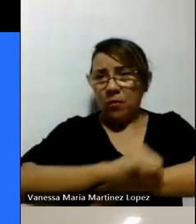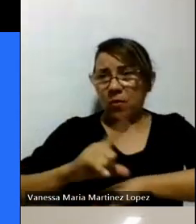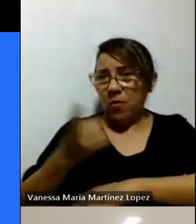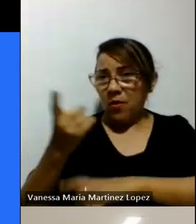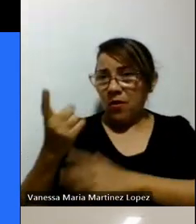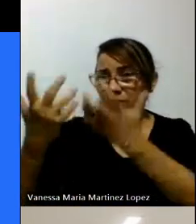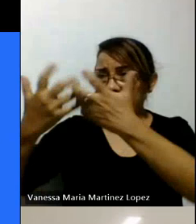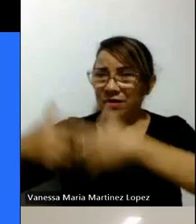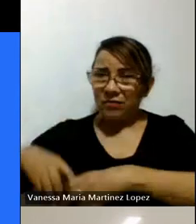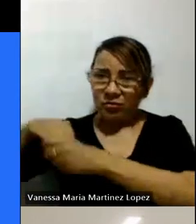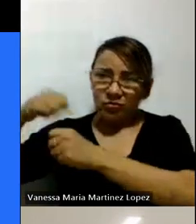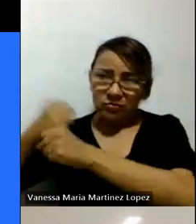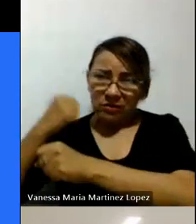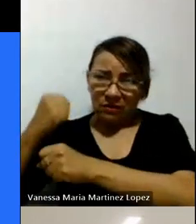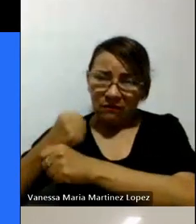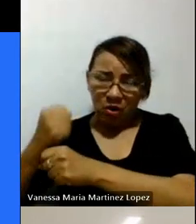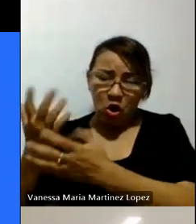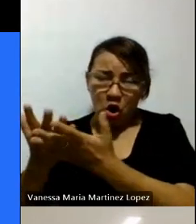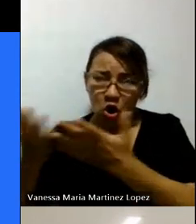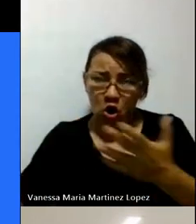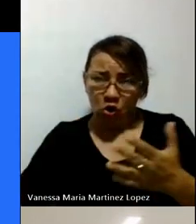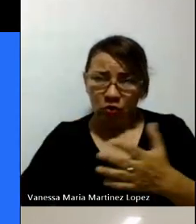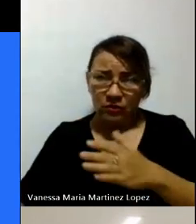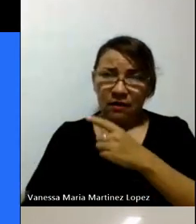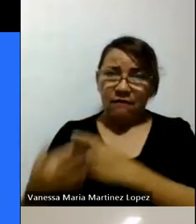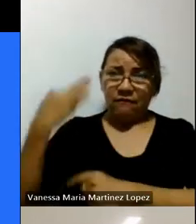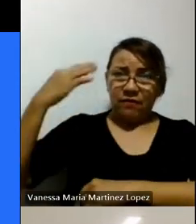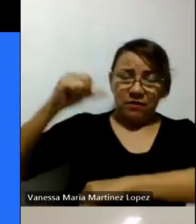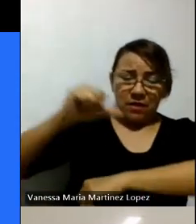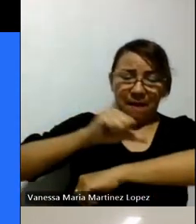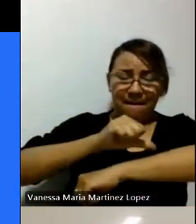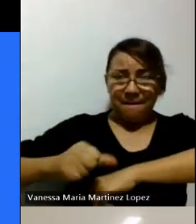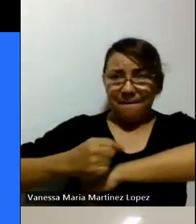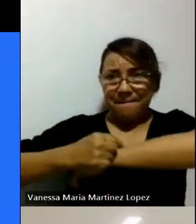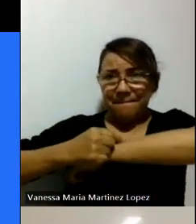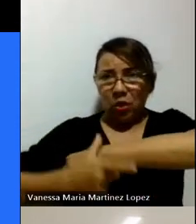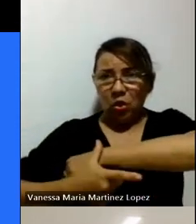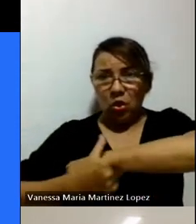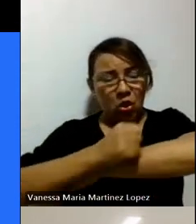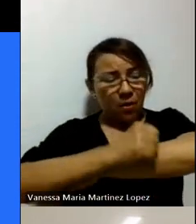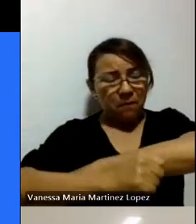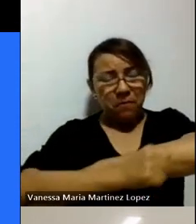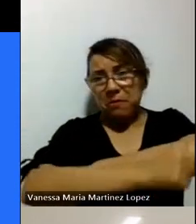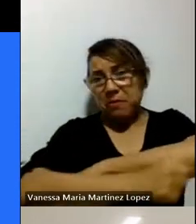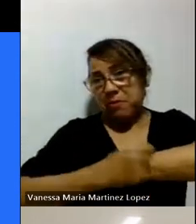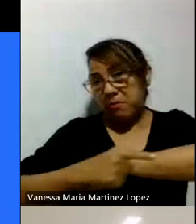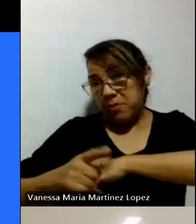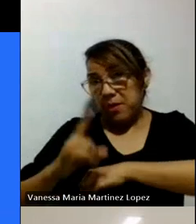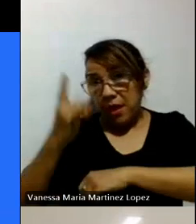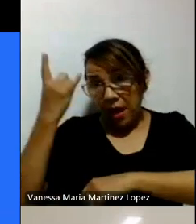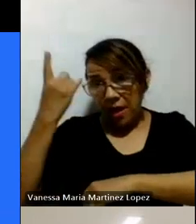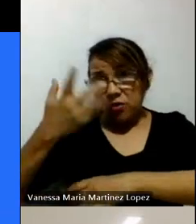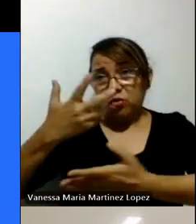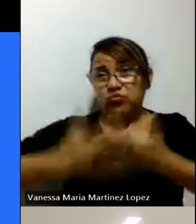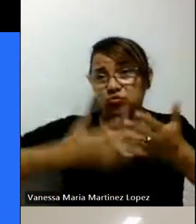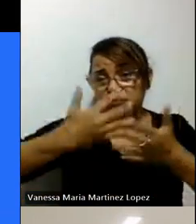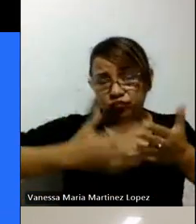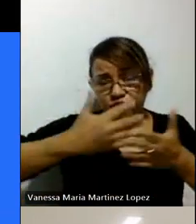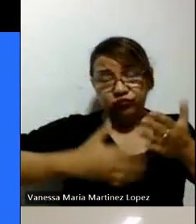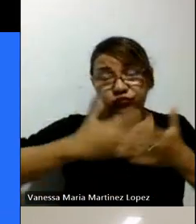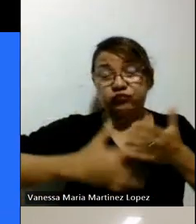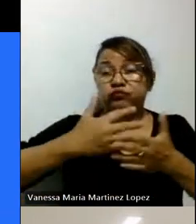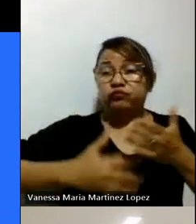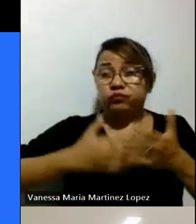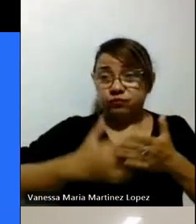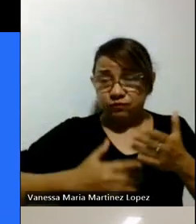herramienta que tenga un sistema de corte. Simplemente lo que hace es abrir y separar los tejidos, y pues obviamente puede haber bastante sangrado y pues obviamente puede